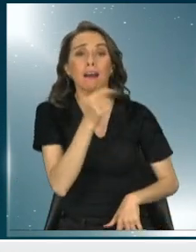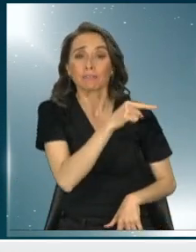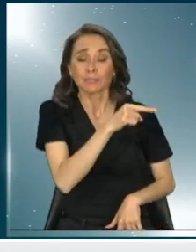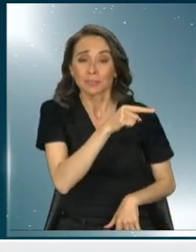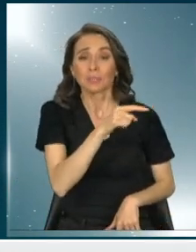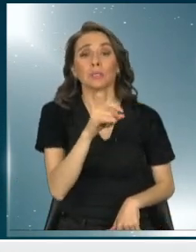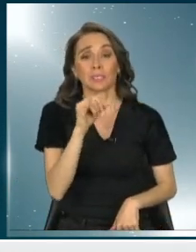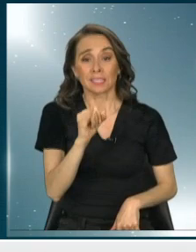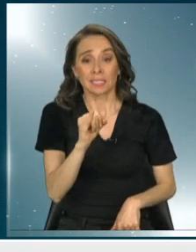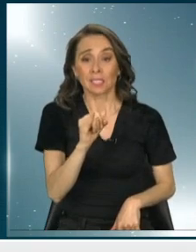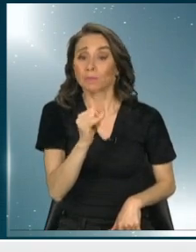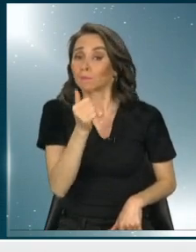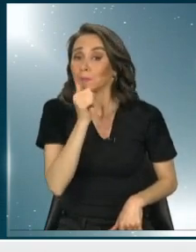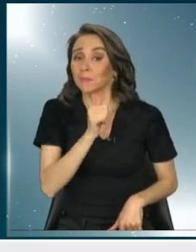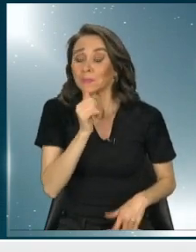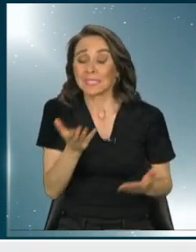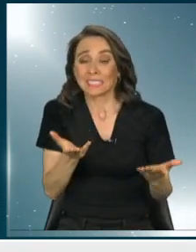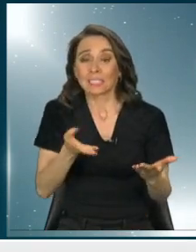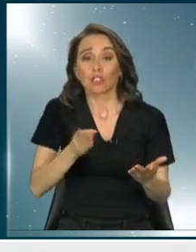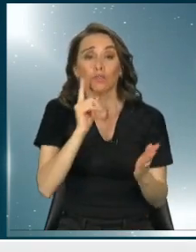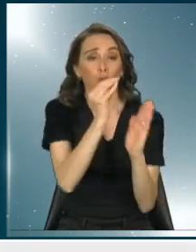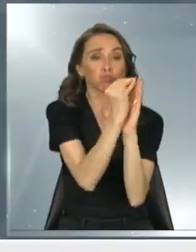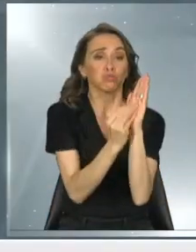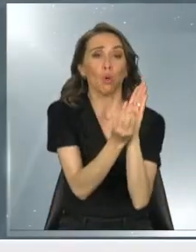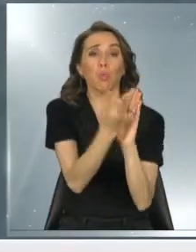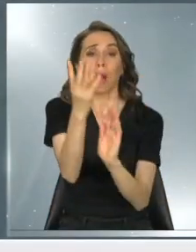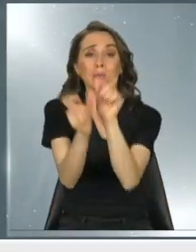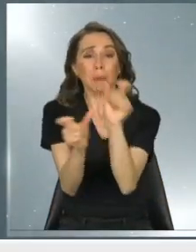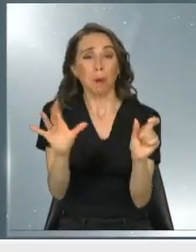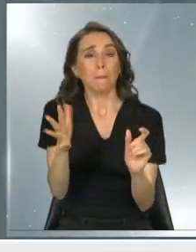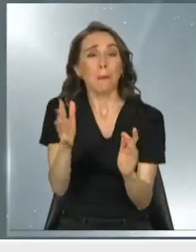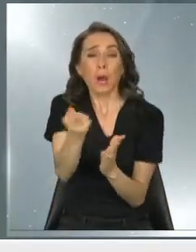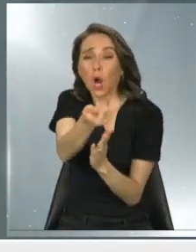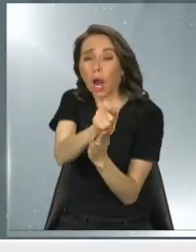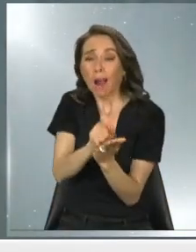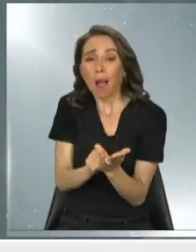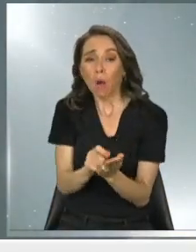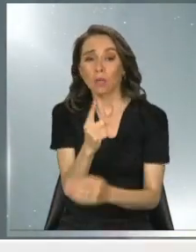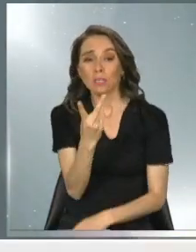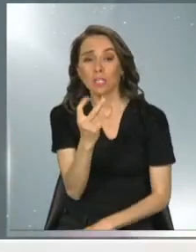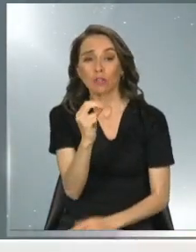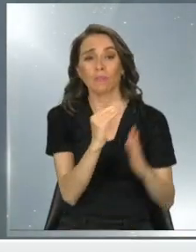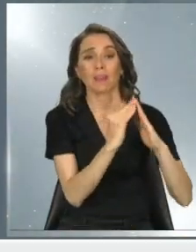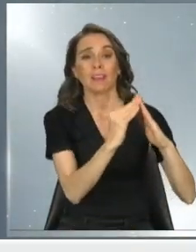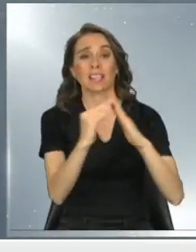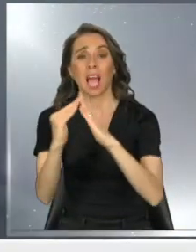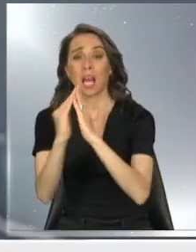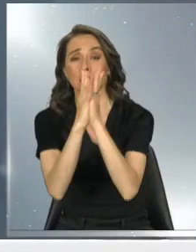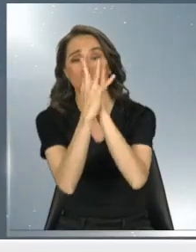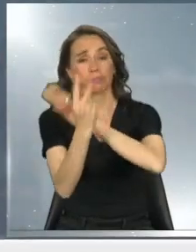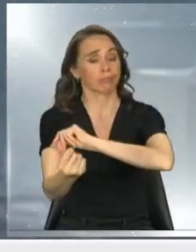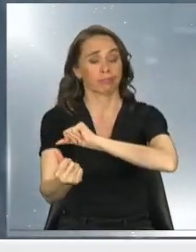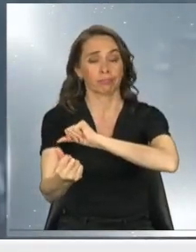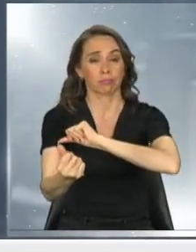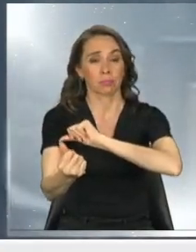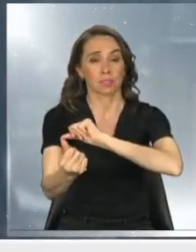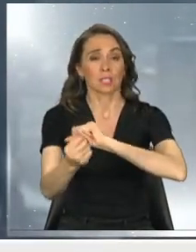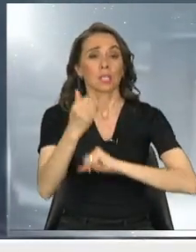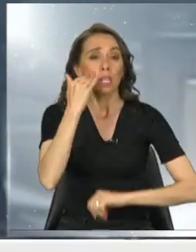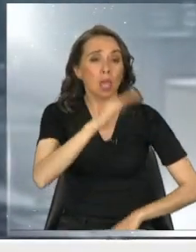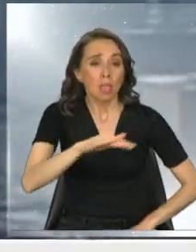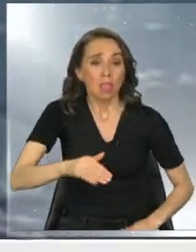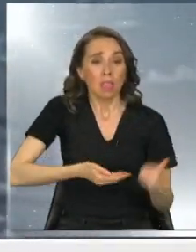bien aún no hay un catastro, se estiman que son más de 120 las viviendas destruidas.